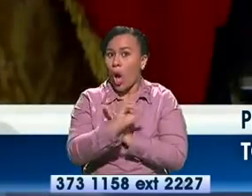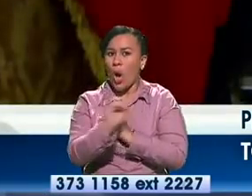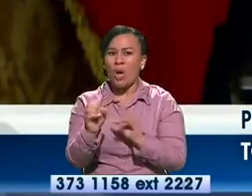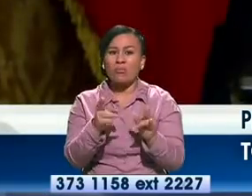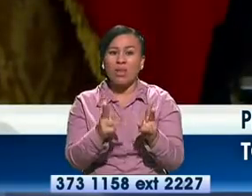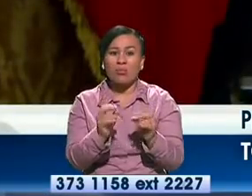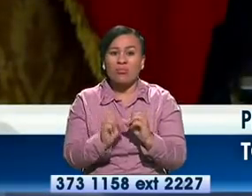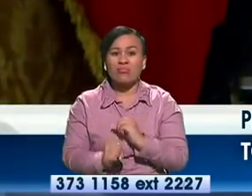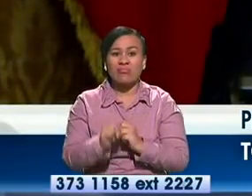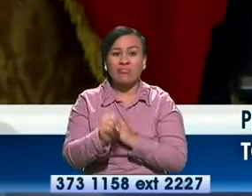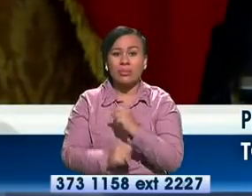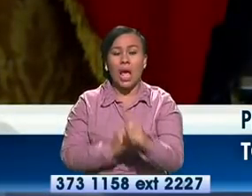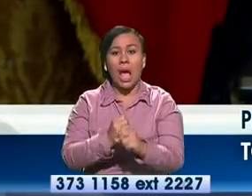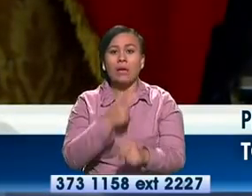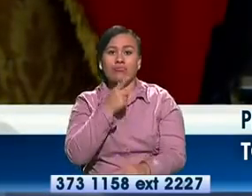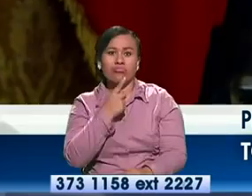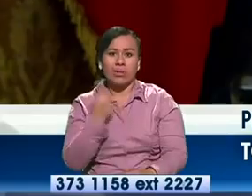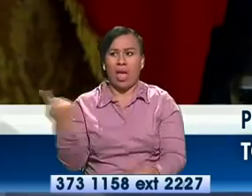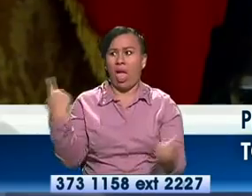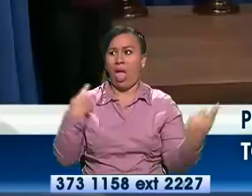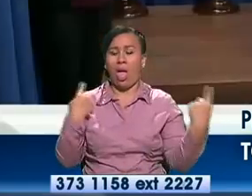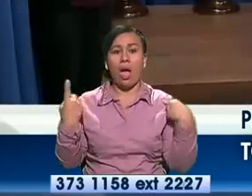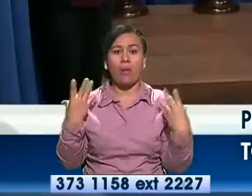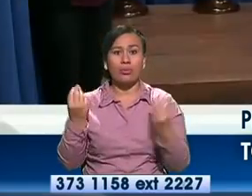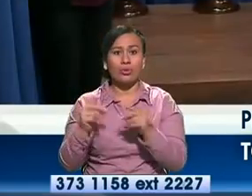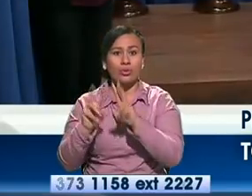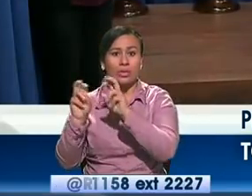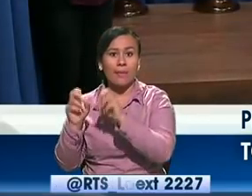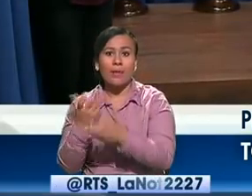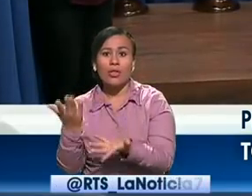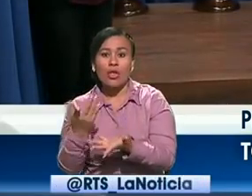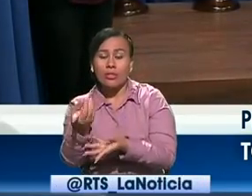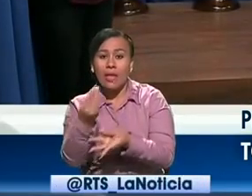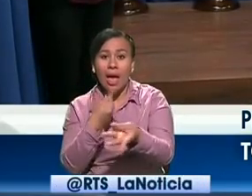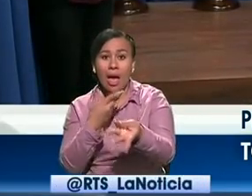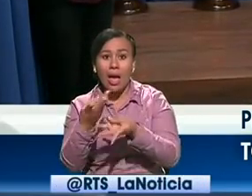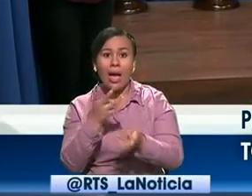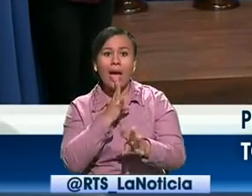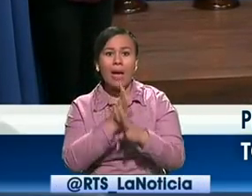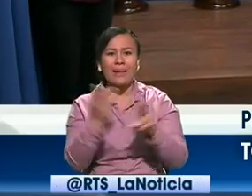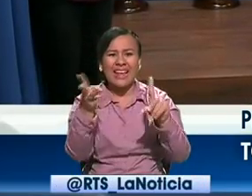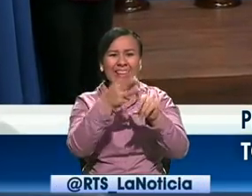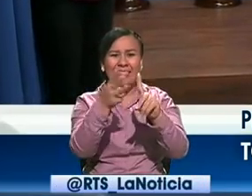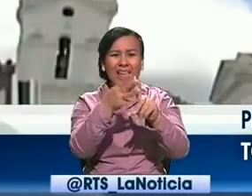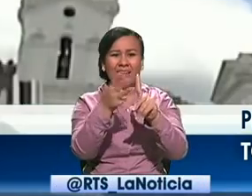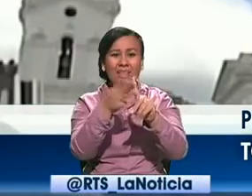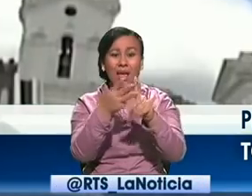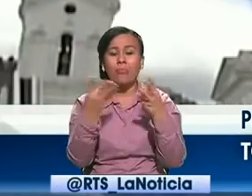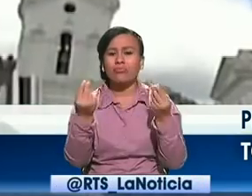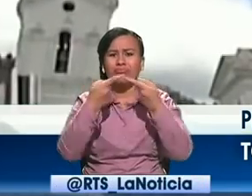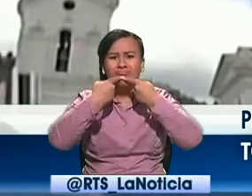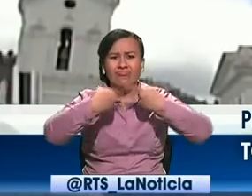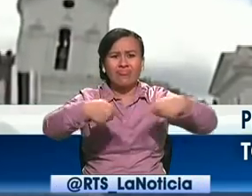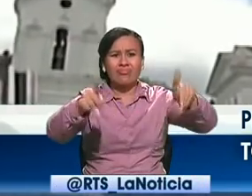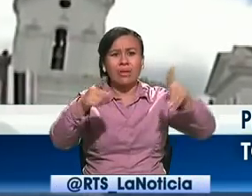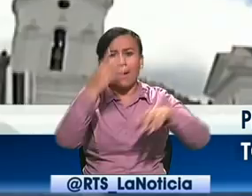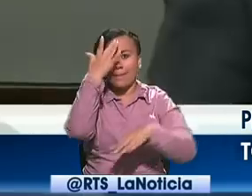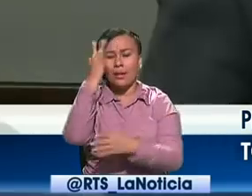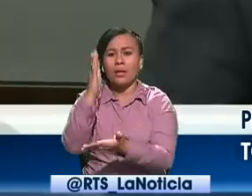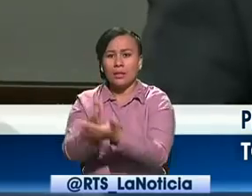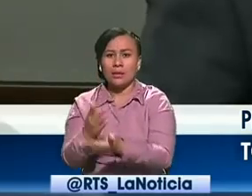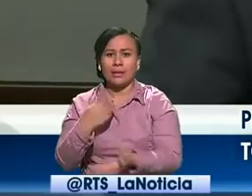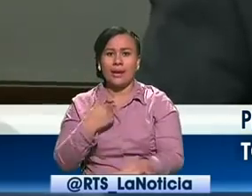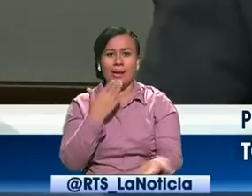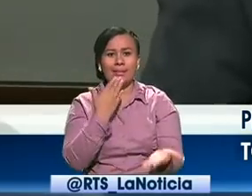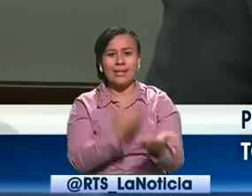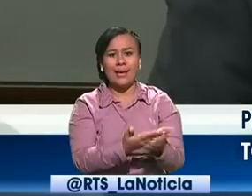a pedidos o presiones de varios sectores que se han hecho evidentes a través de redes sociales para alejar al correísmo del gabinete